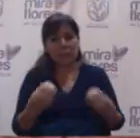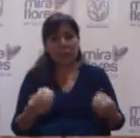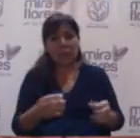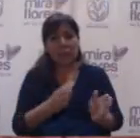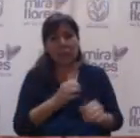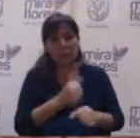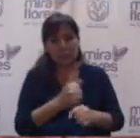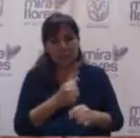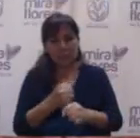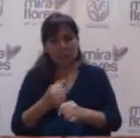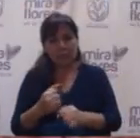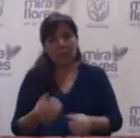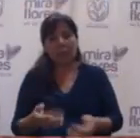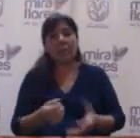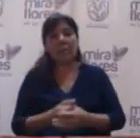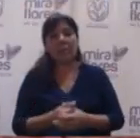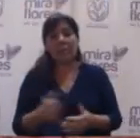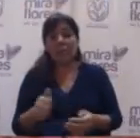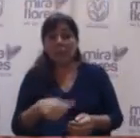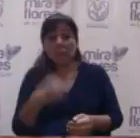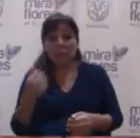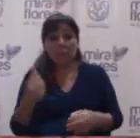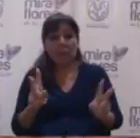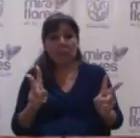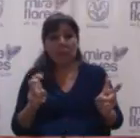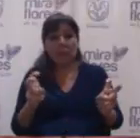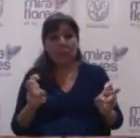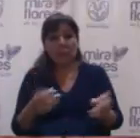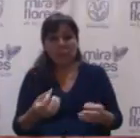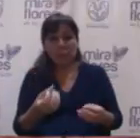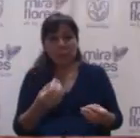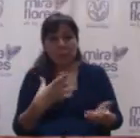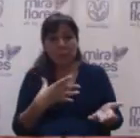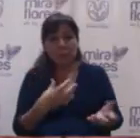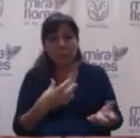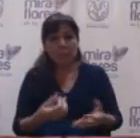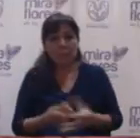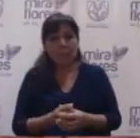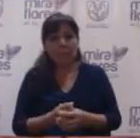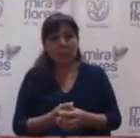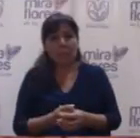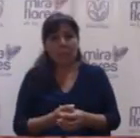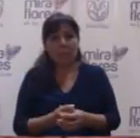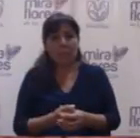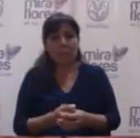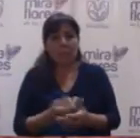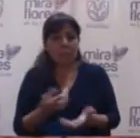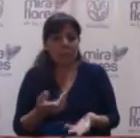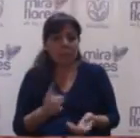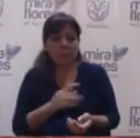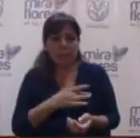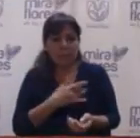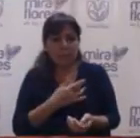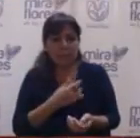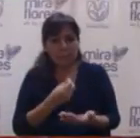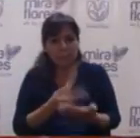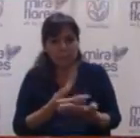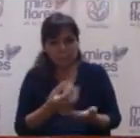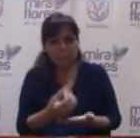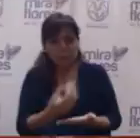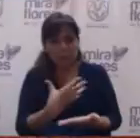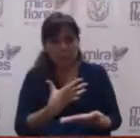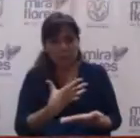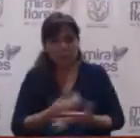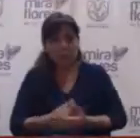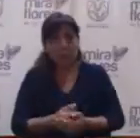comentar, y si hay algún otro tema, me encantaría que el regidor, si no se siente satisfecho, que lo exprese.